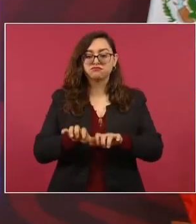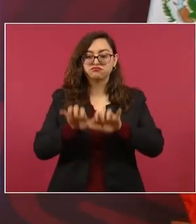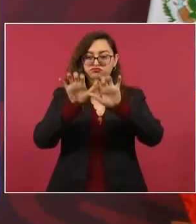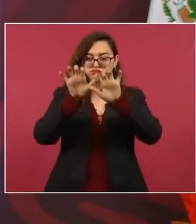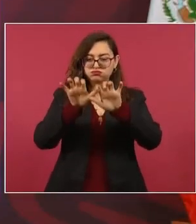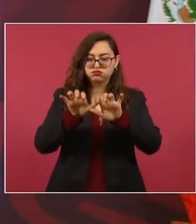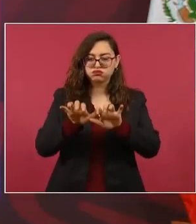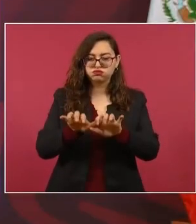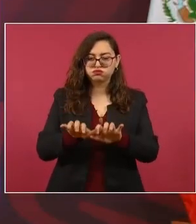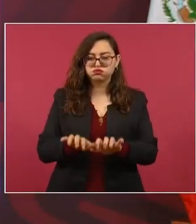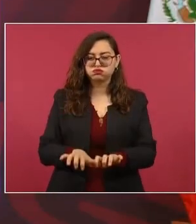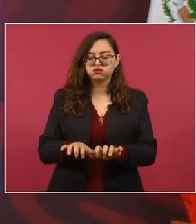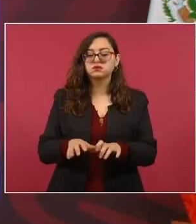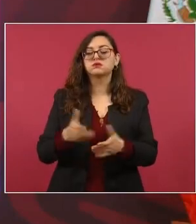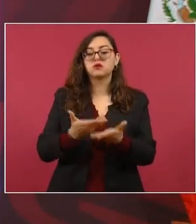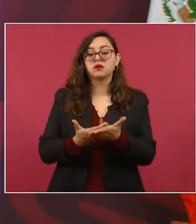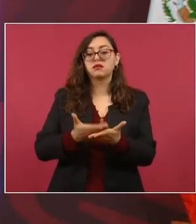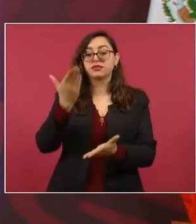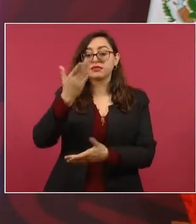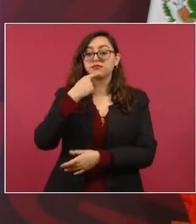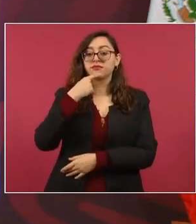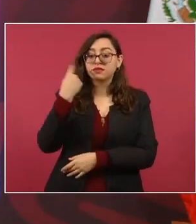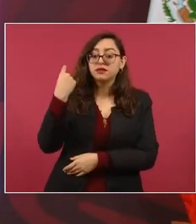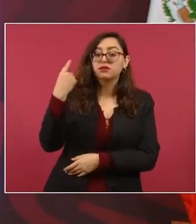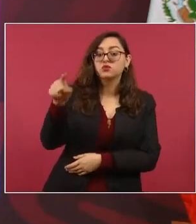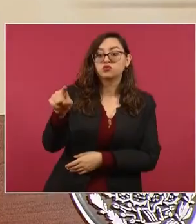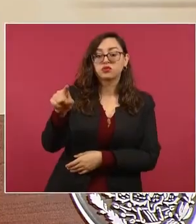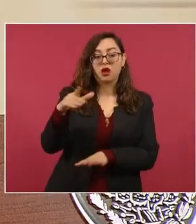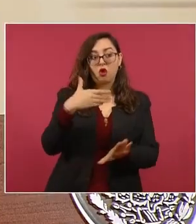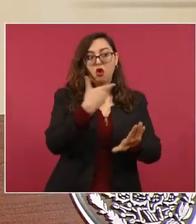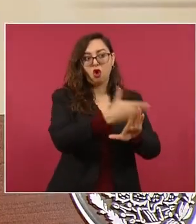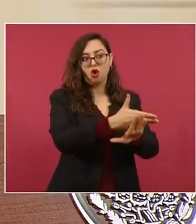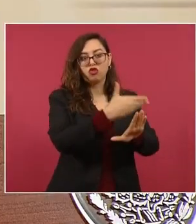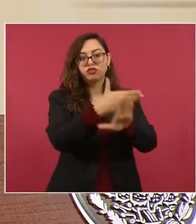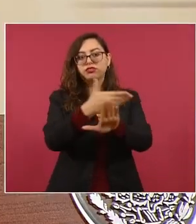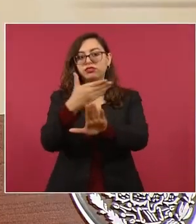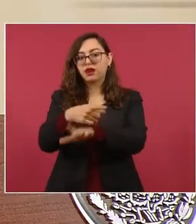a la consejería la denuncia y si es